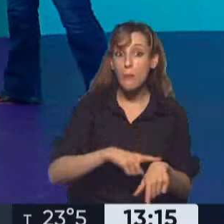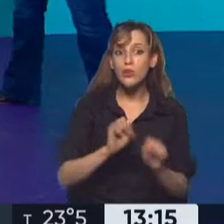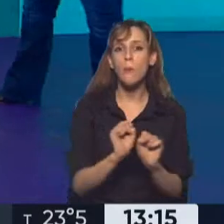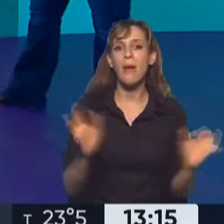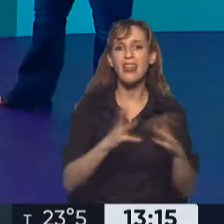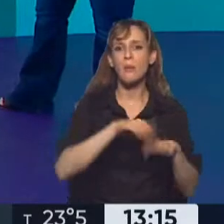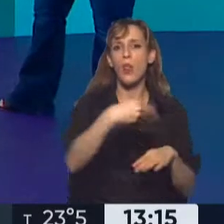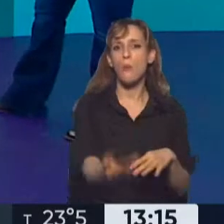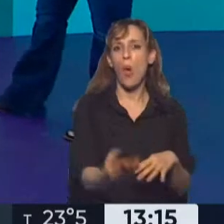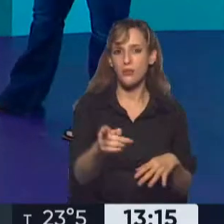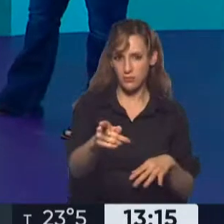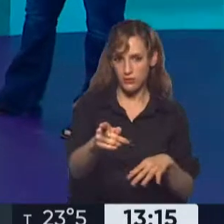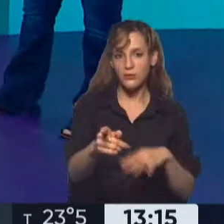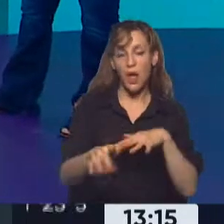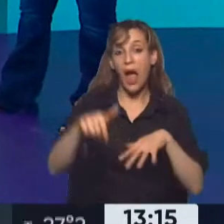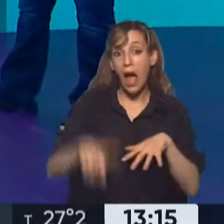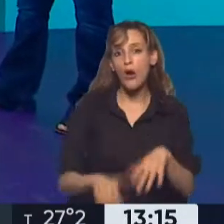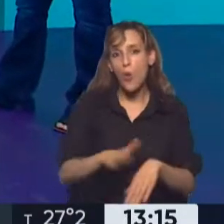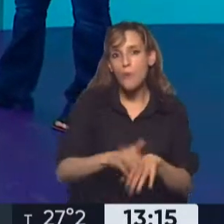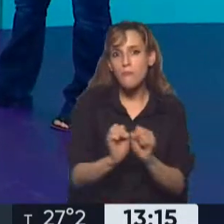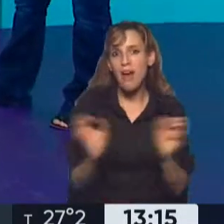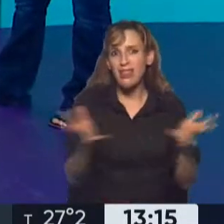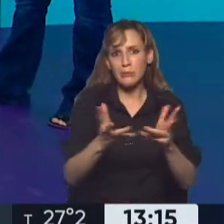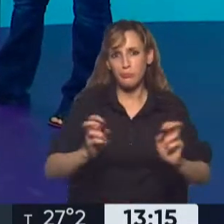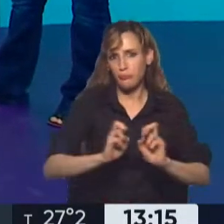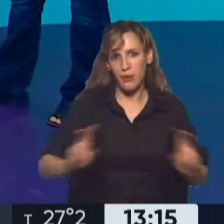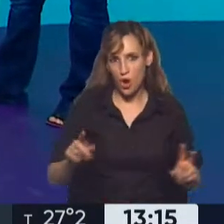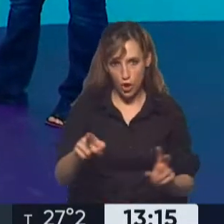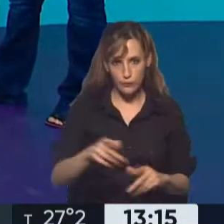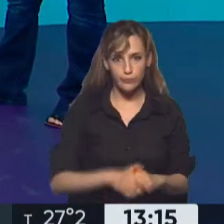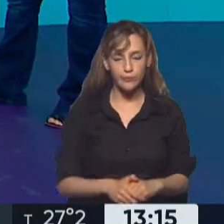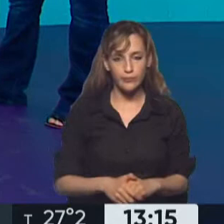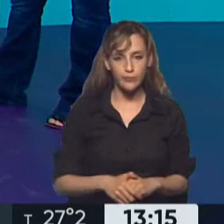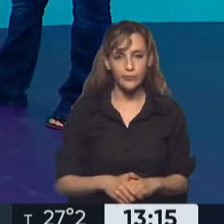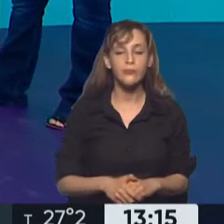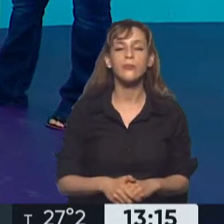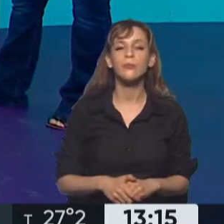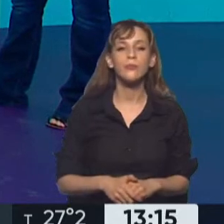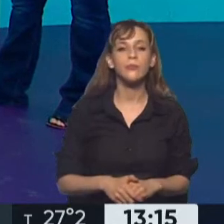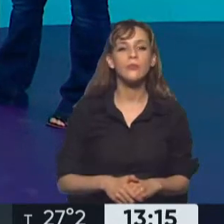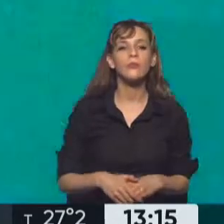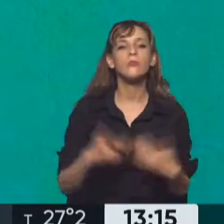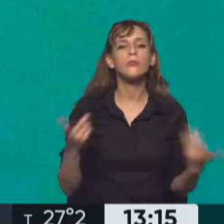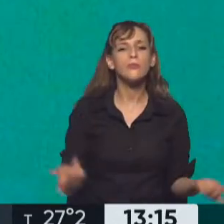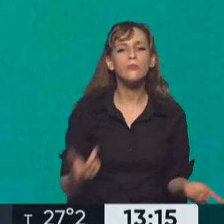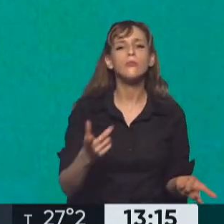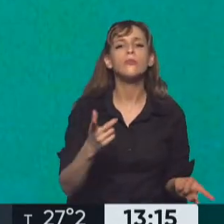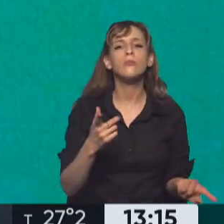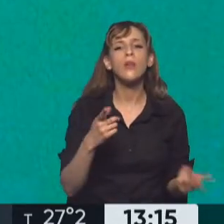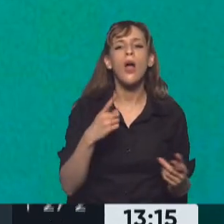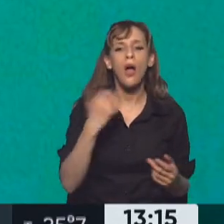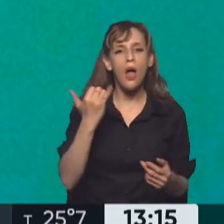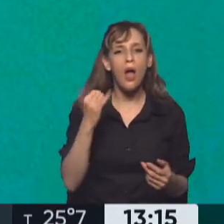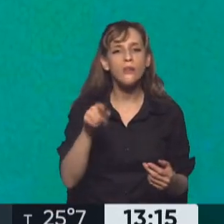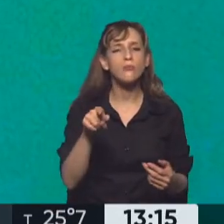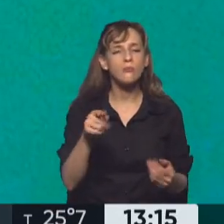pandemia ha empeorado esta situación. Ahora, hay algo que dice Piketty que es muy interesante. Dice, ojo, porque lo que